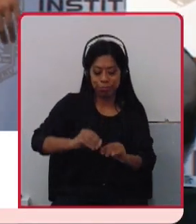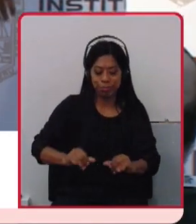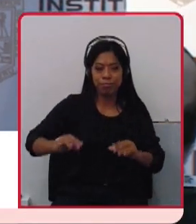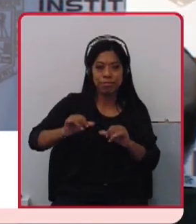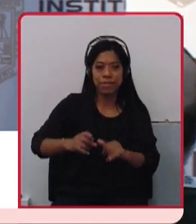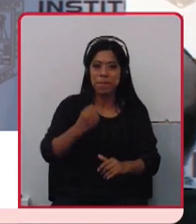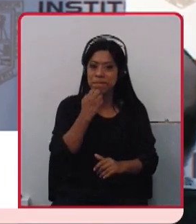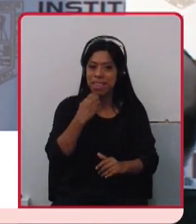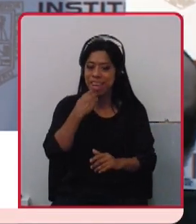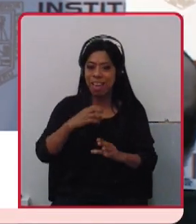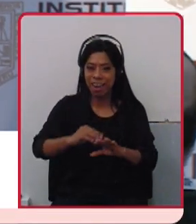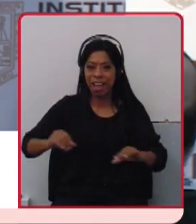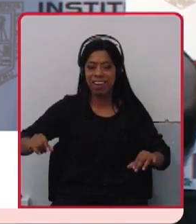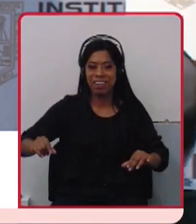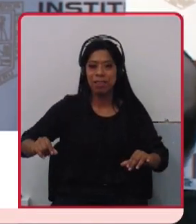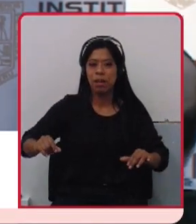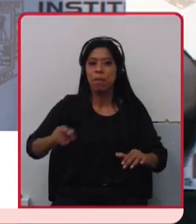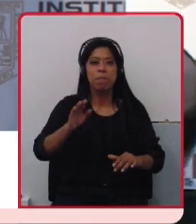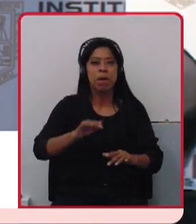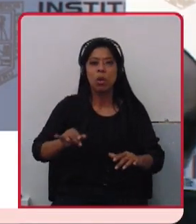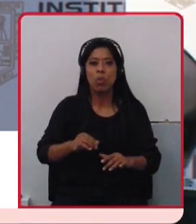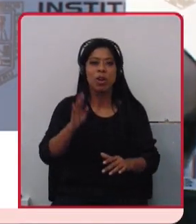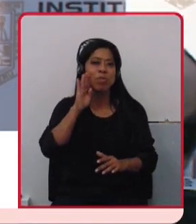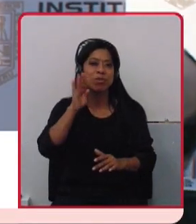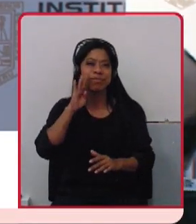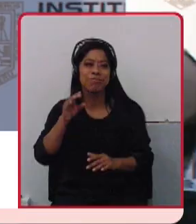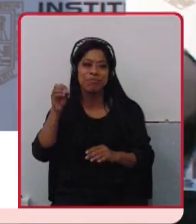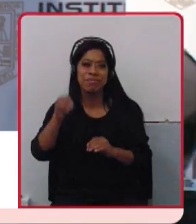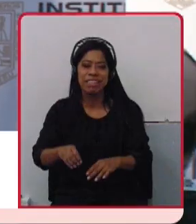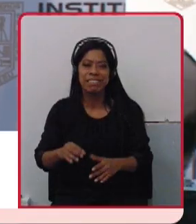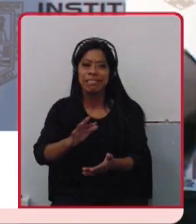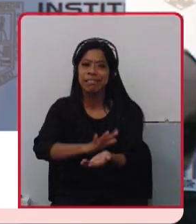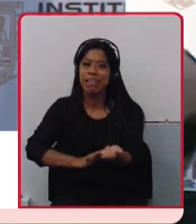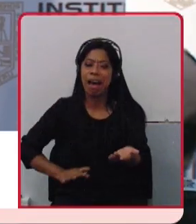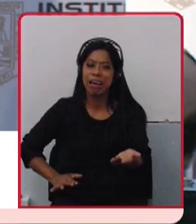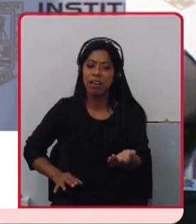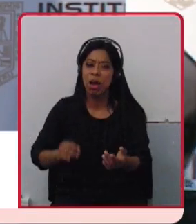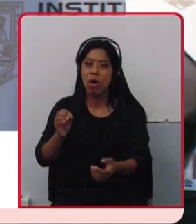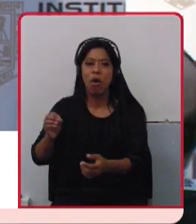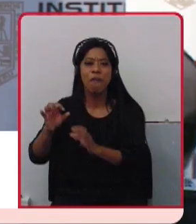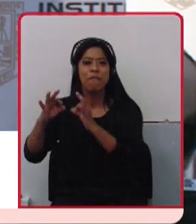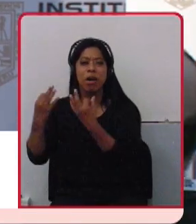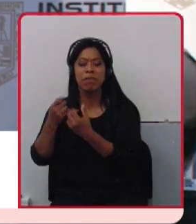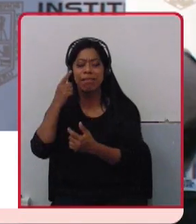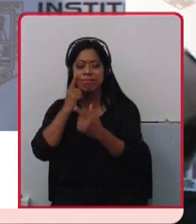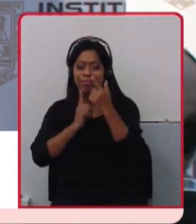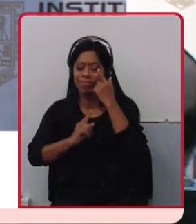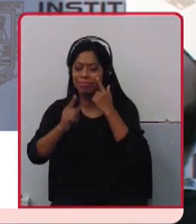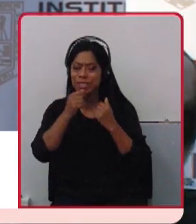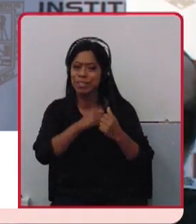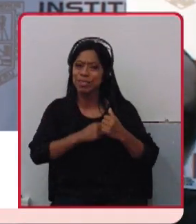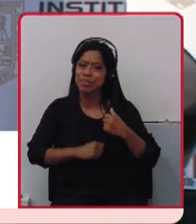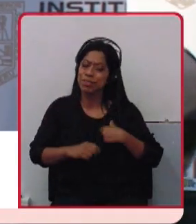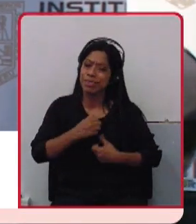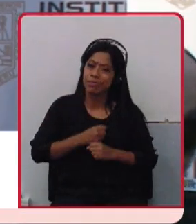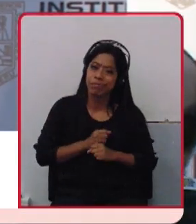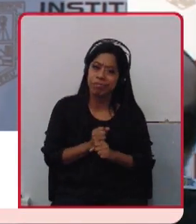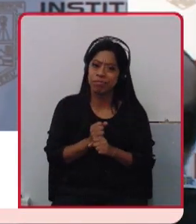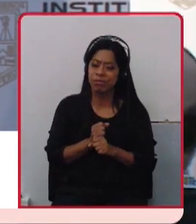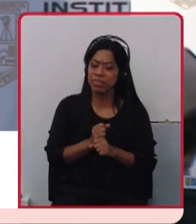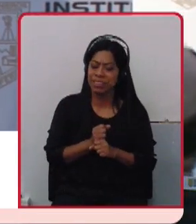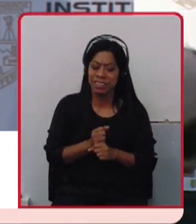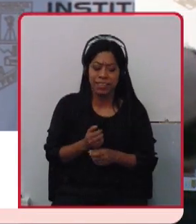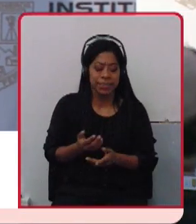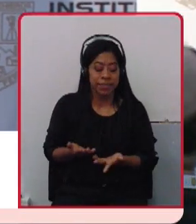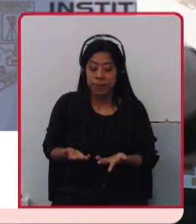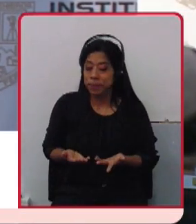mineral salga manchado con sangre de nuestros trabajadores o con lágrimas de las familias de nuestros trabajadores.